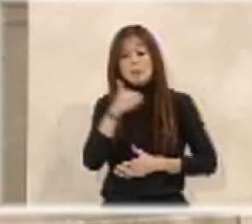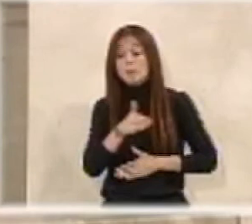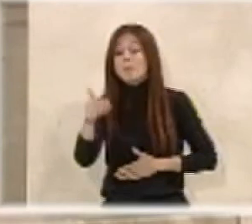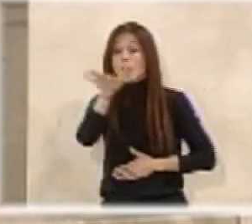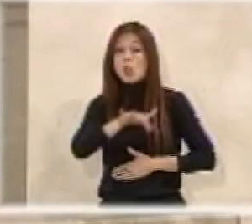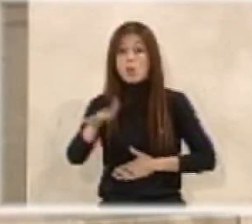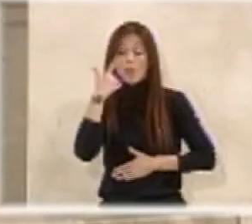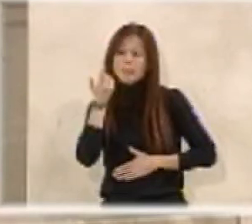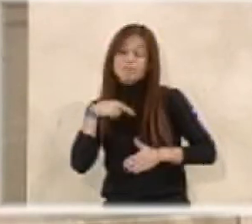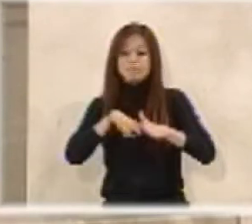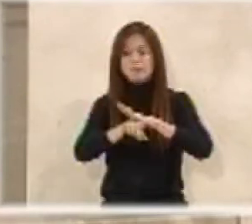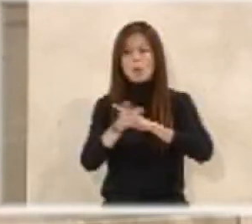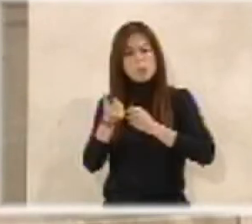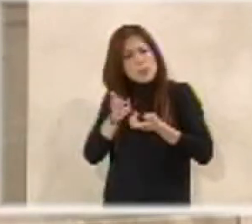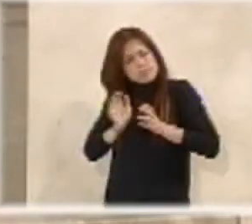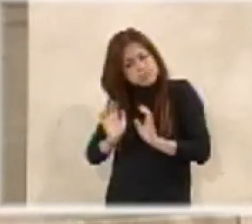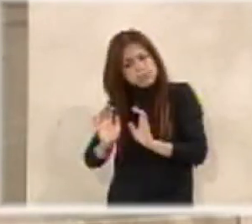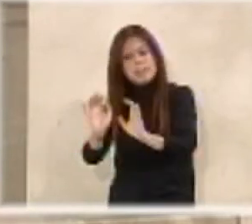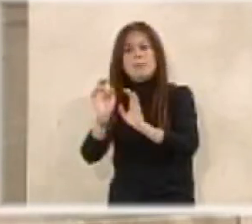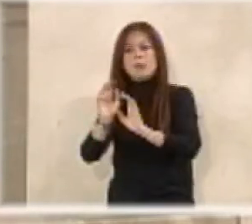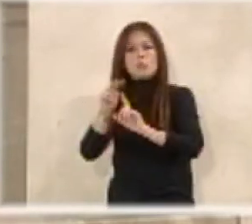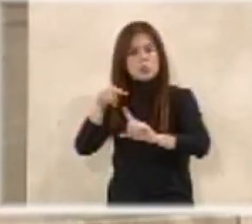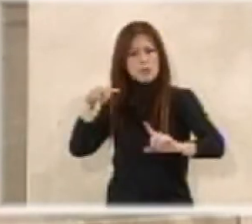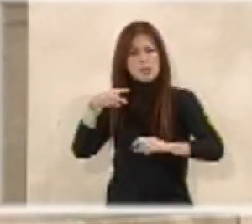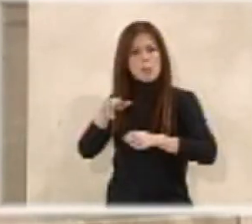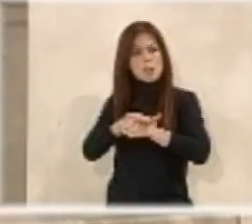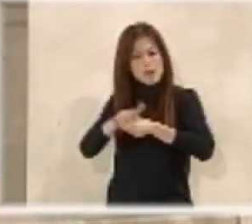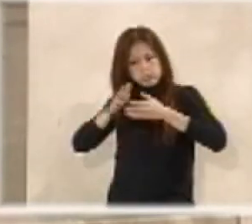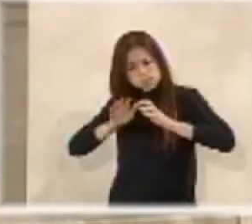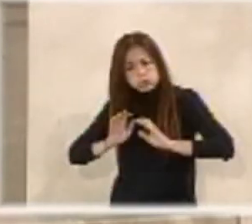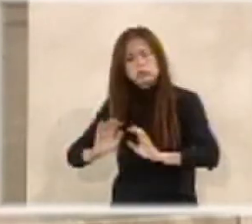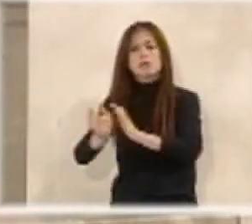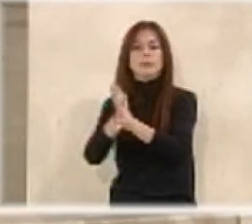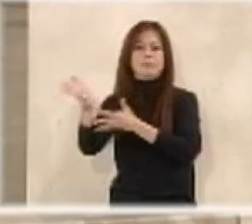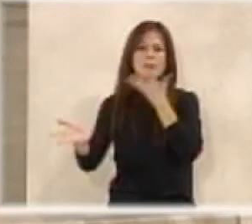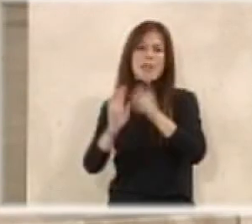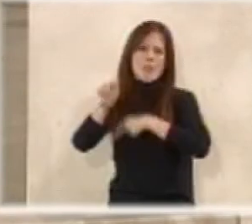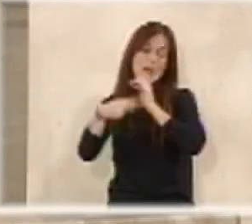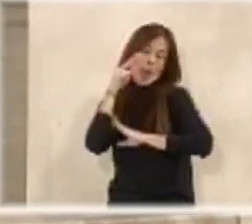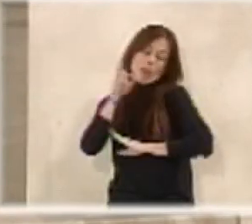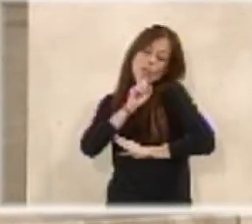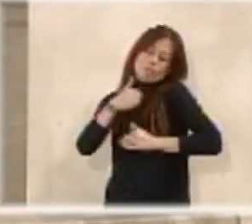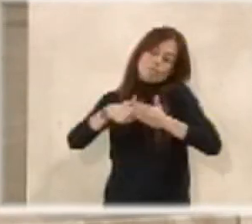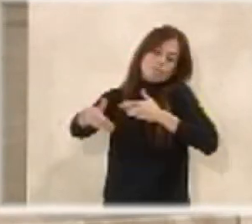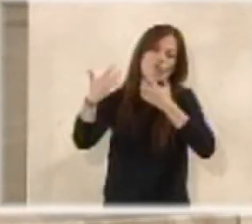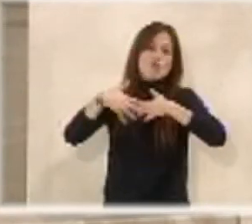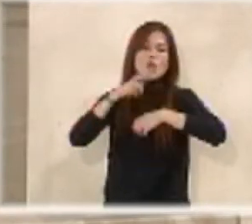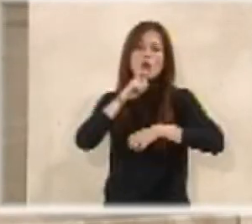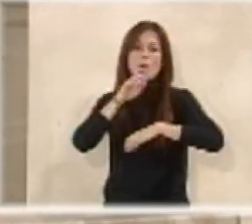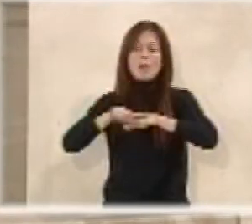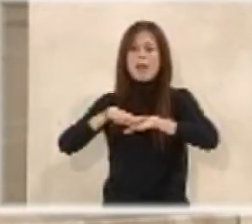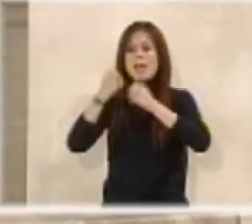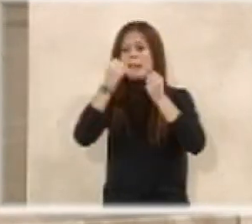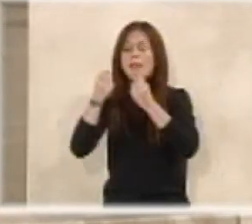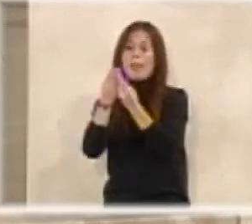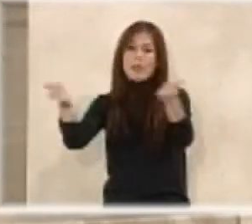zona se desarrolle, empujémosla desde el punto de vista municipal y luego pues ya iremos viendo con el tiempo cómo poder darle solución a